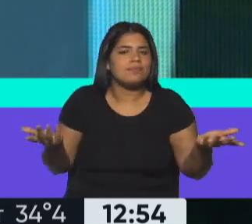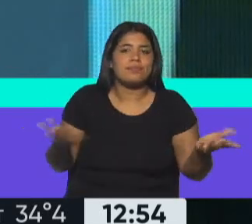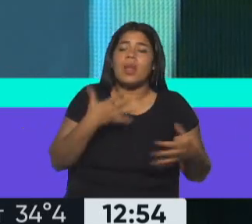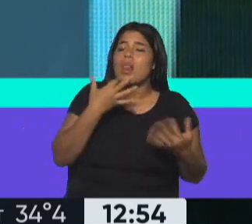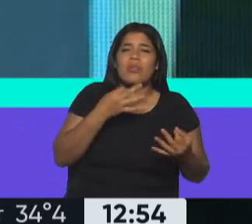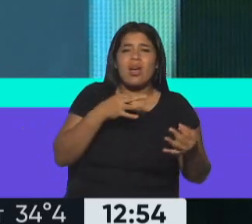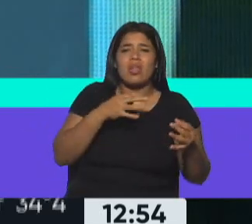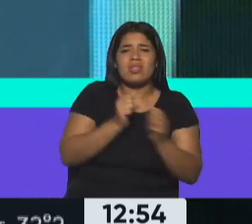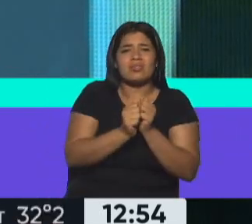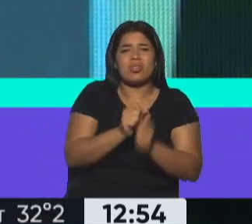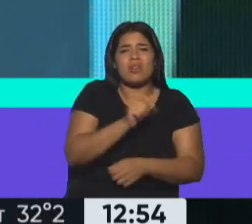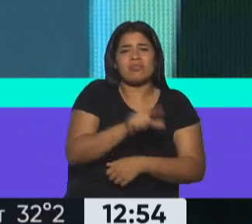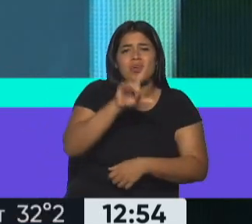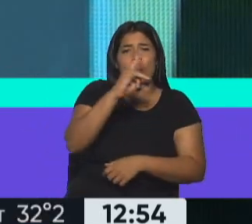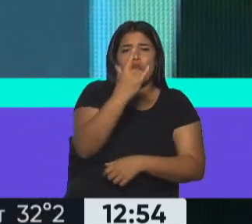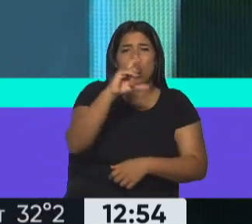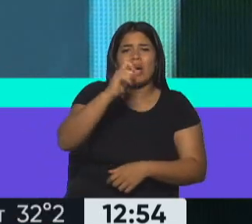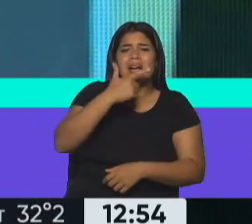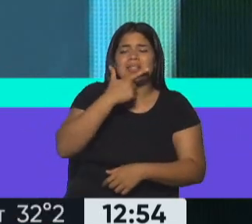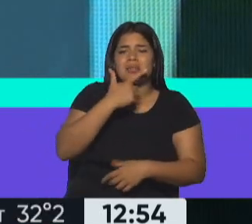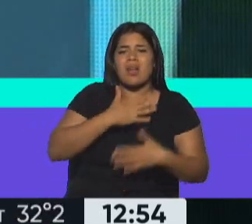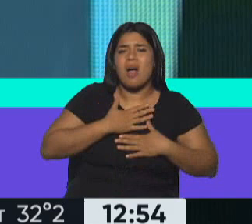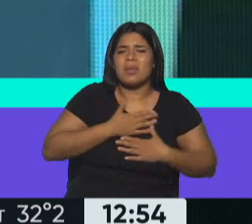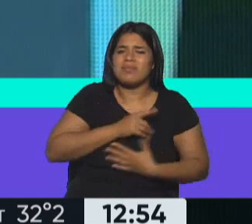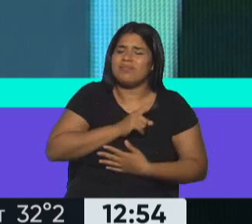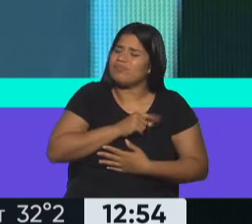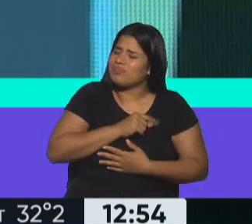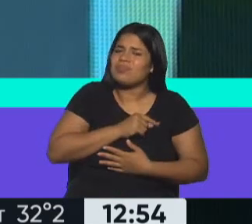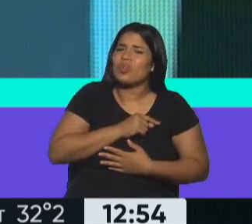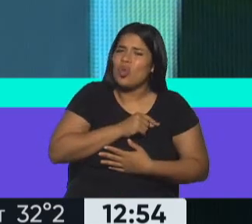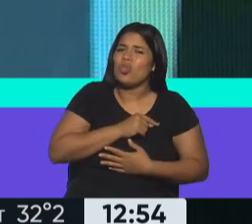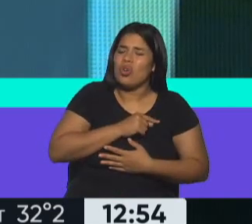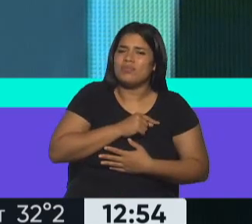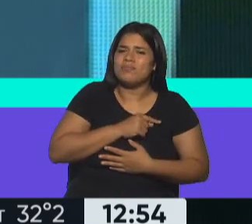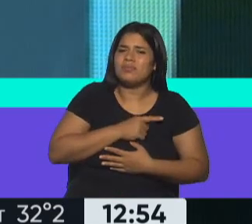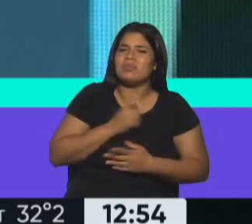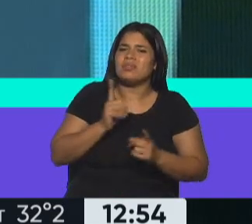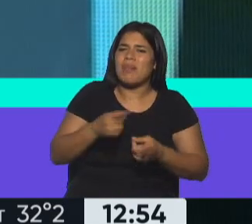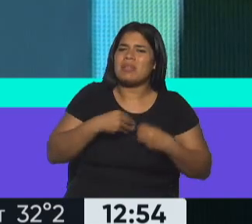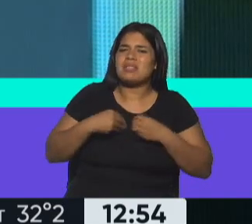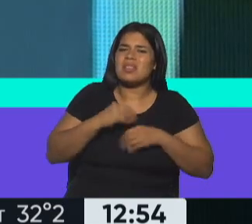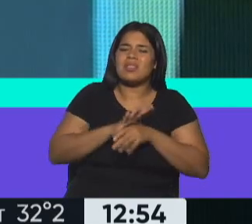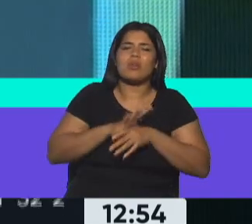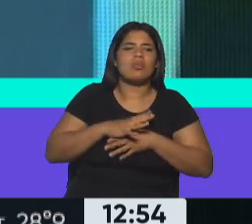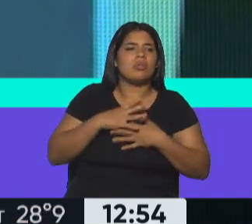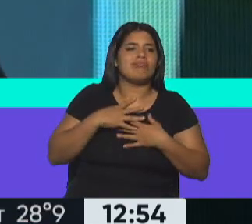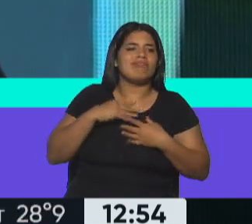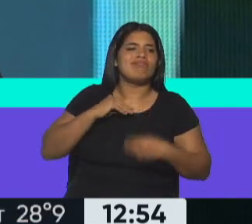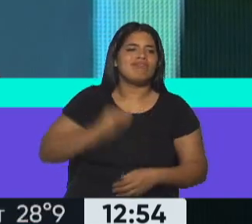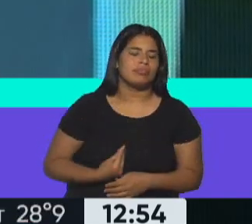me me dolió pero me fue una desilusión de que otra vez